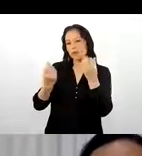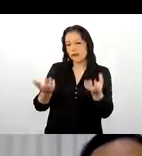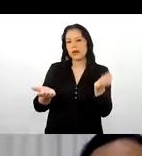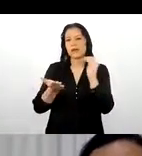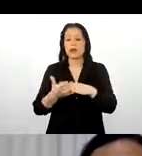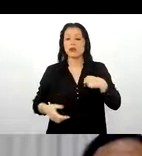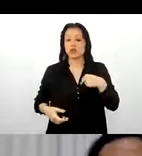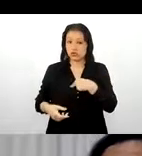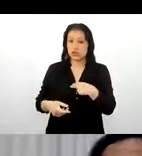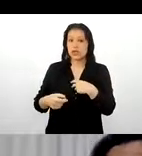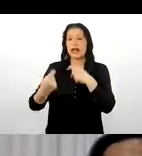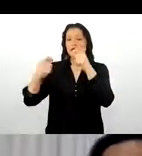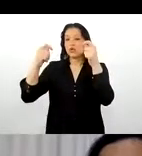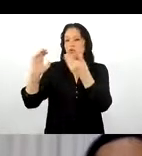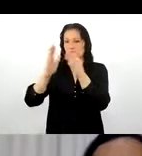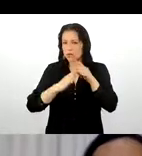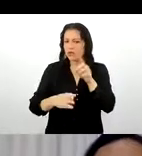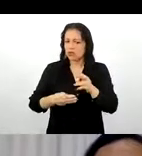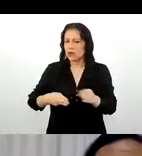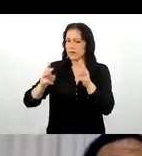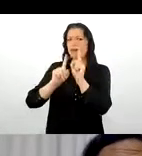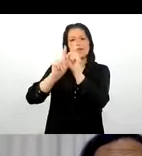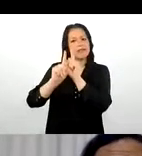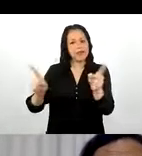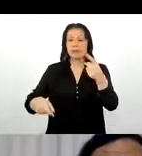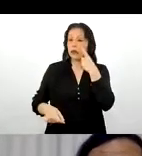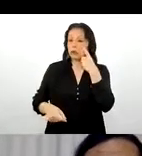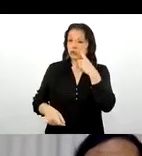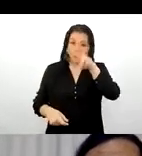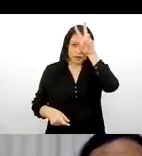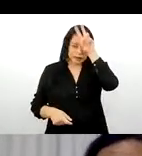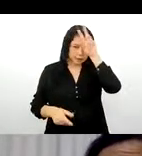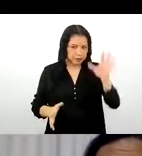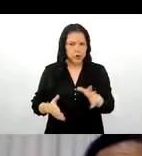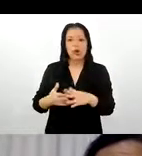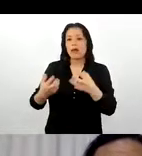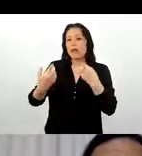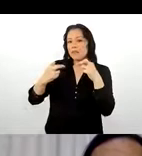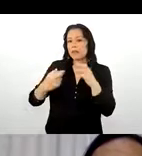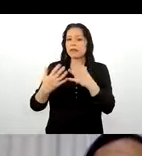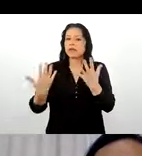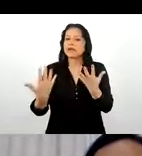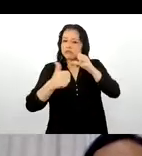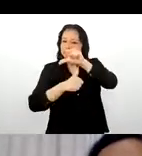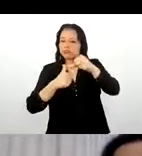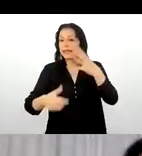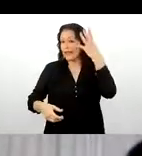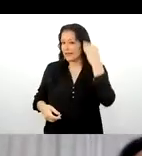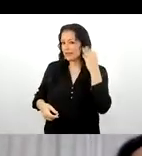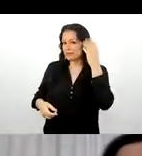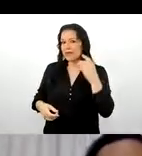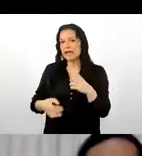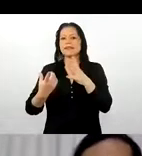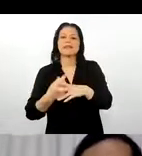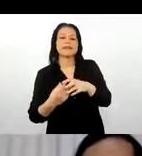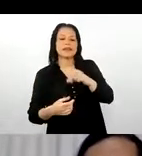nosotros turismo comunitario es una forma diferente de conocer el Perú, ¿no? Que permite pues ese intercambio de experiencias entre los